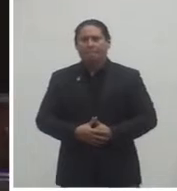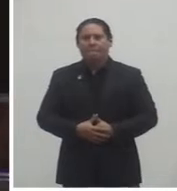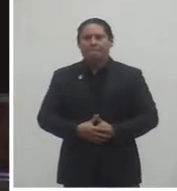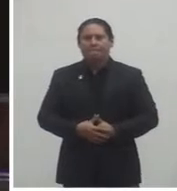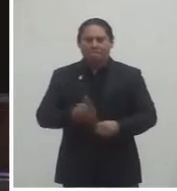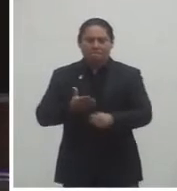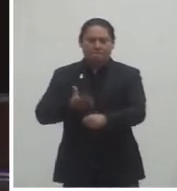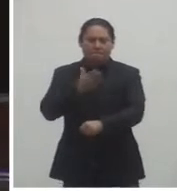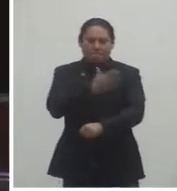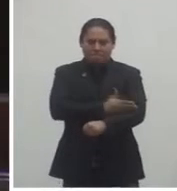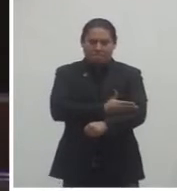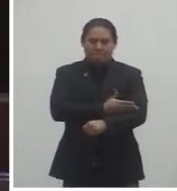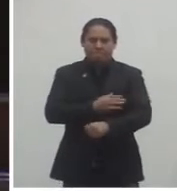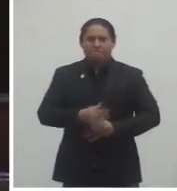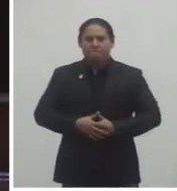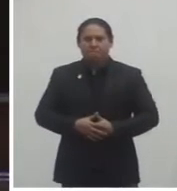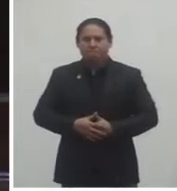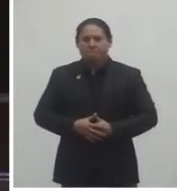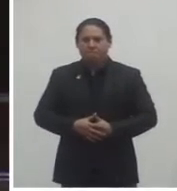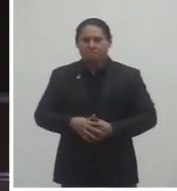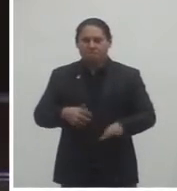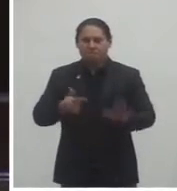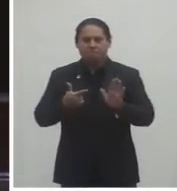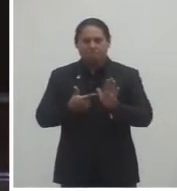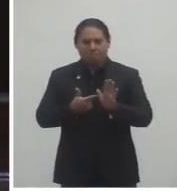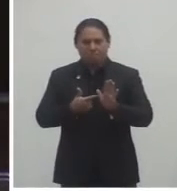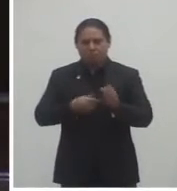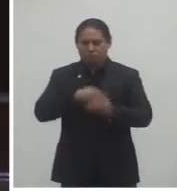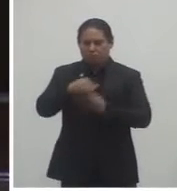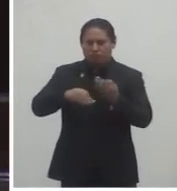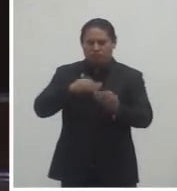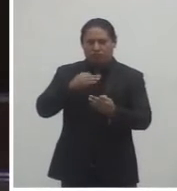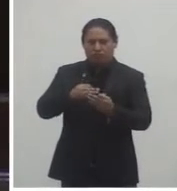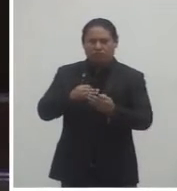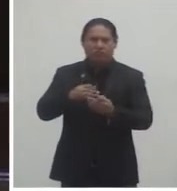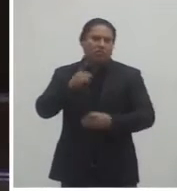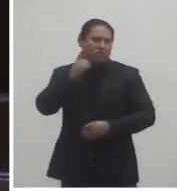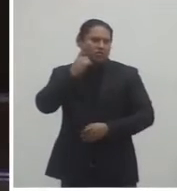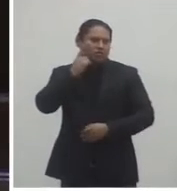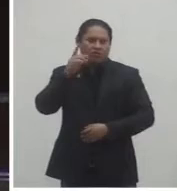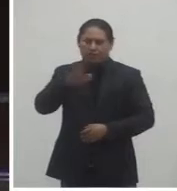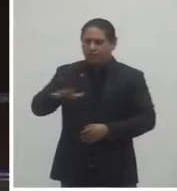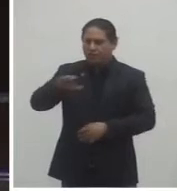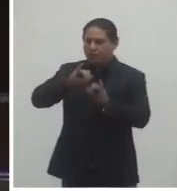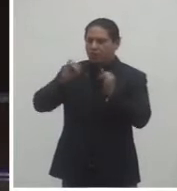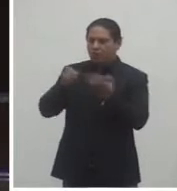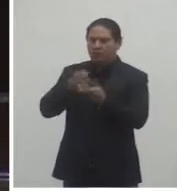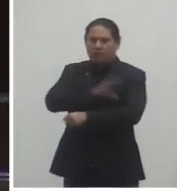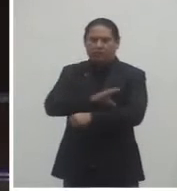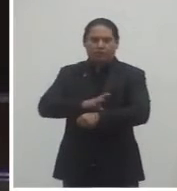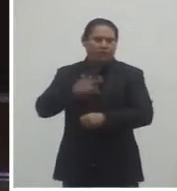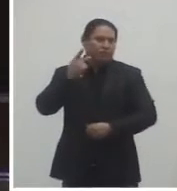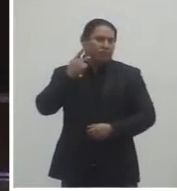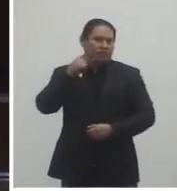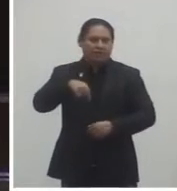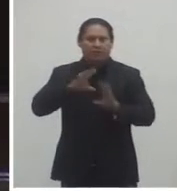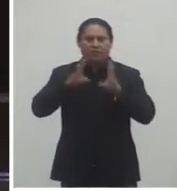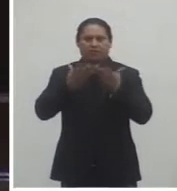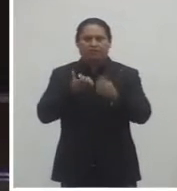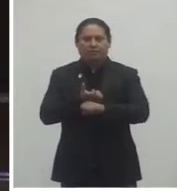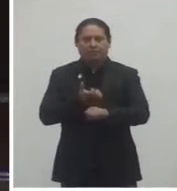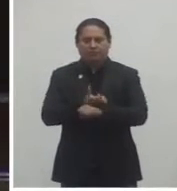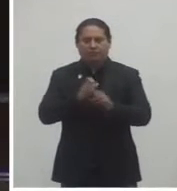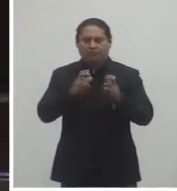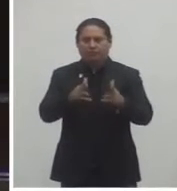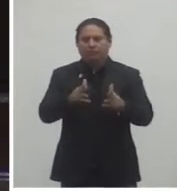Por las anteriores consideraciones y fundamentos, los suscritos, diputadas y diputados de la Junta de Coordinación Política del Congreso del